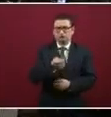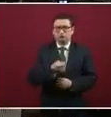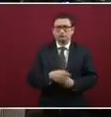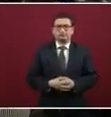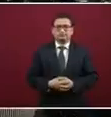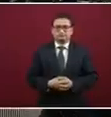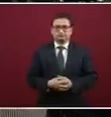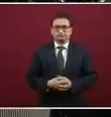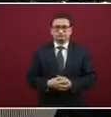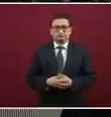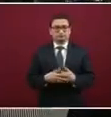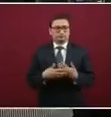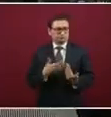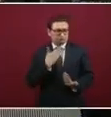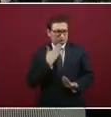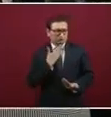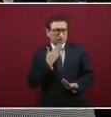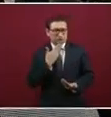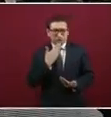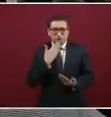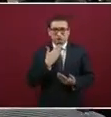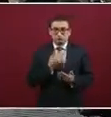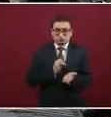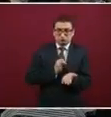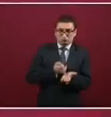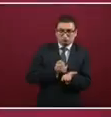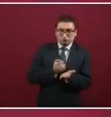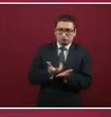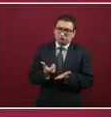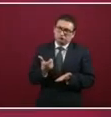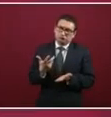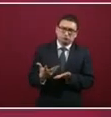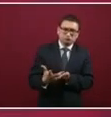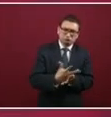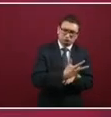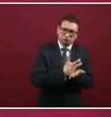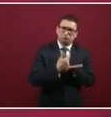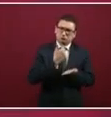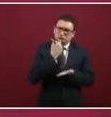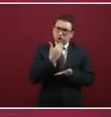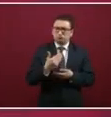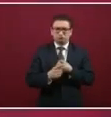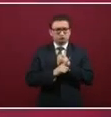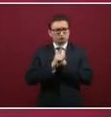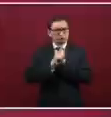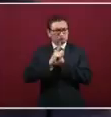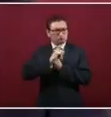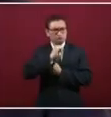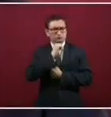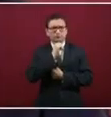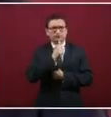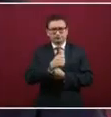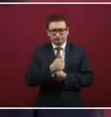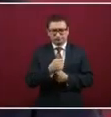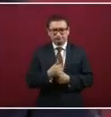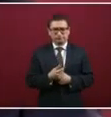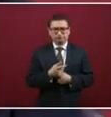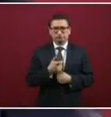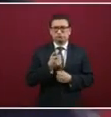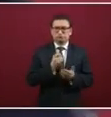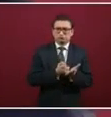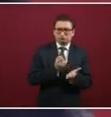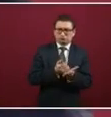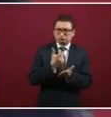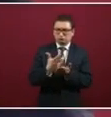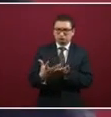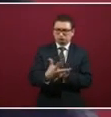bueno, es buena la recaudación, no tenemos problema, no se nos ha caído la recaudación.